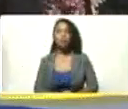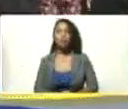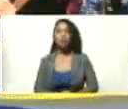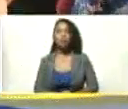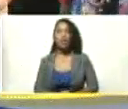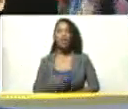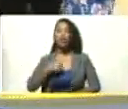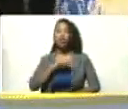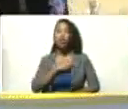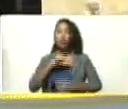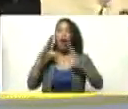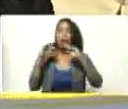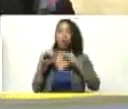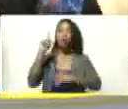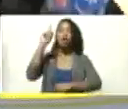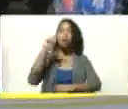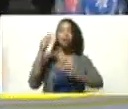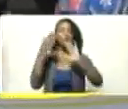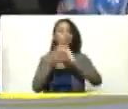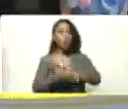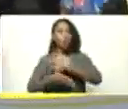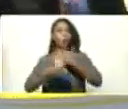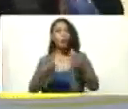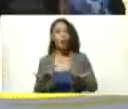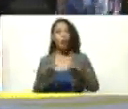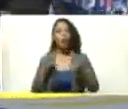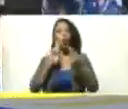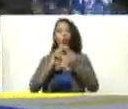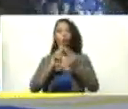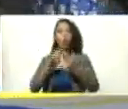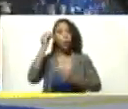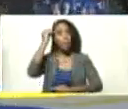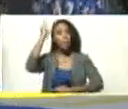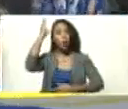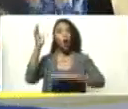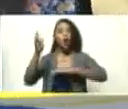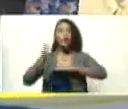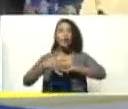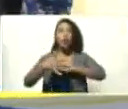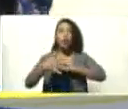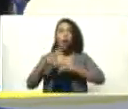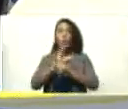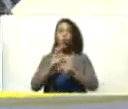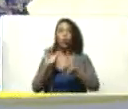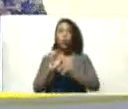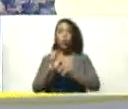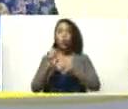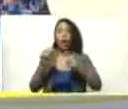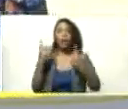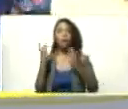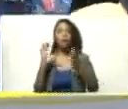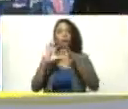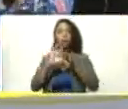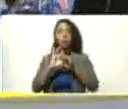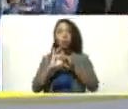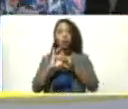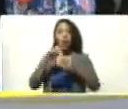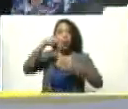Estamos hablando también de los conocimientos y tecnologías tradicionales asociados al